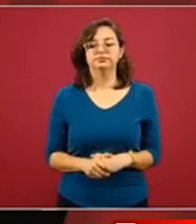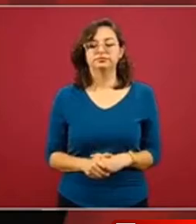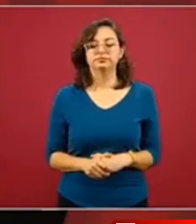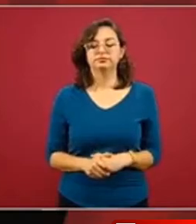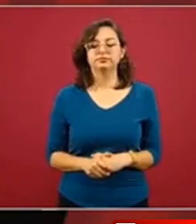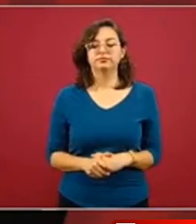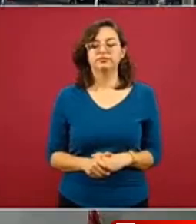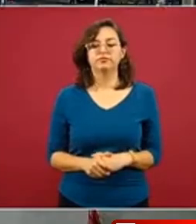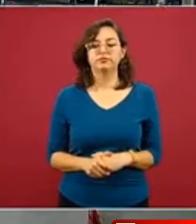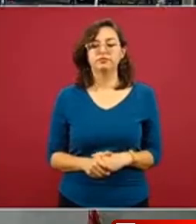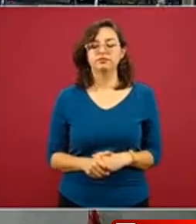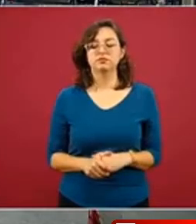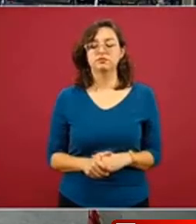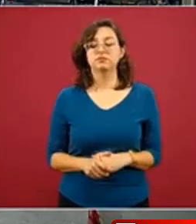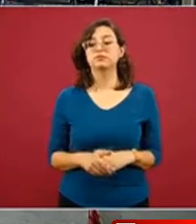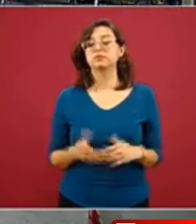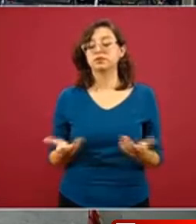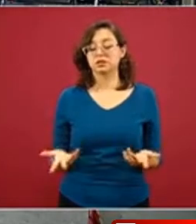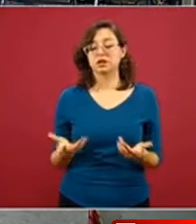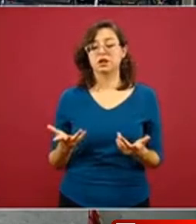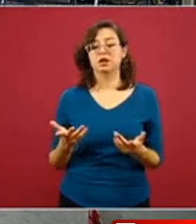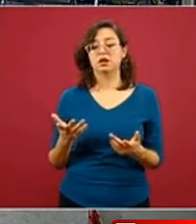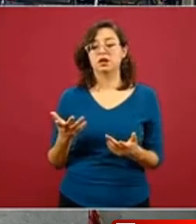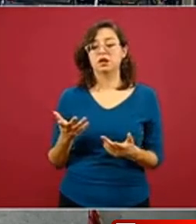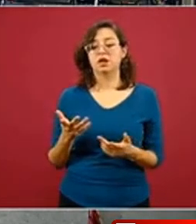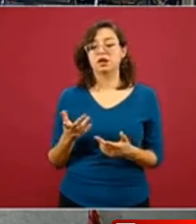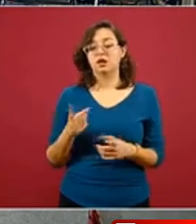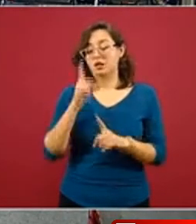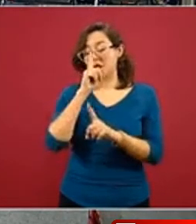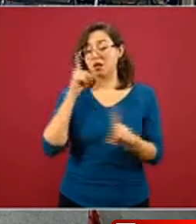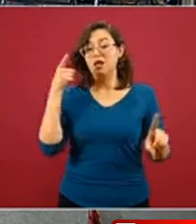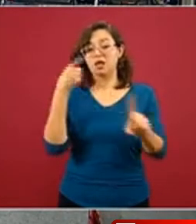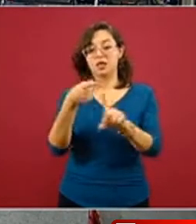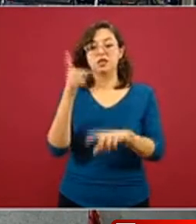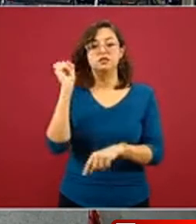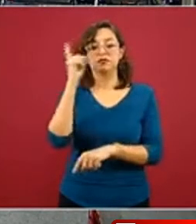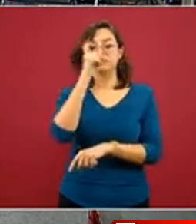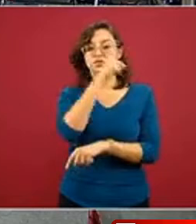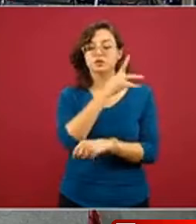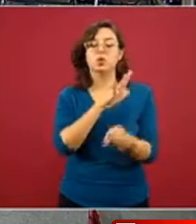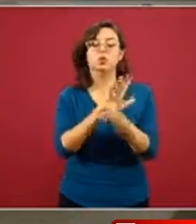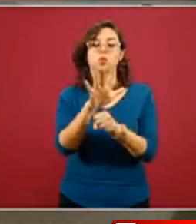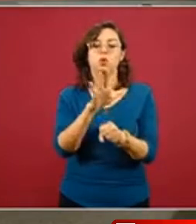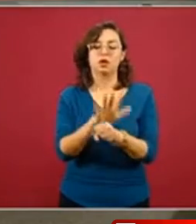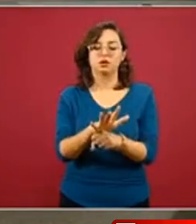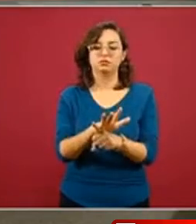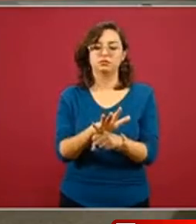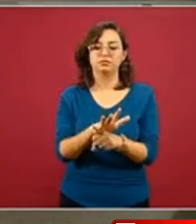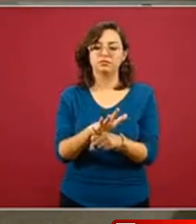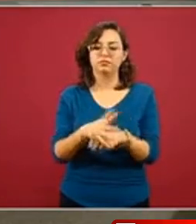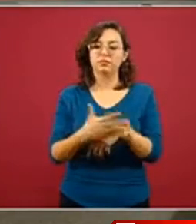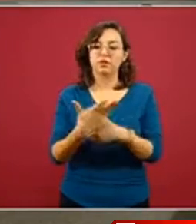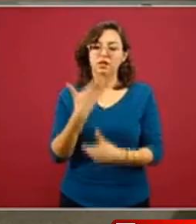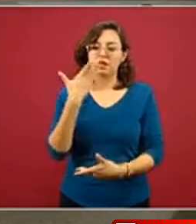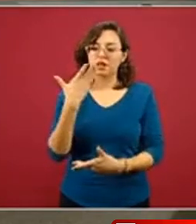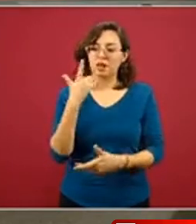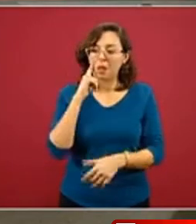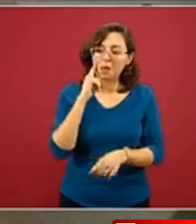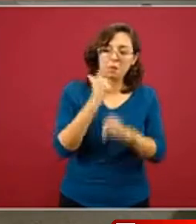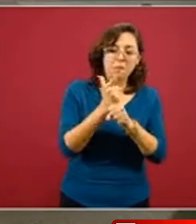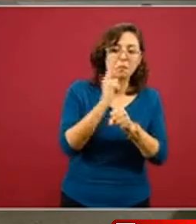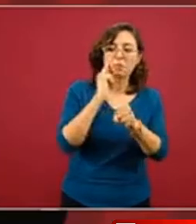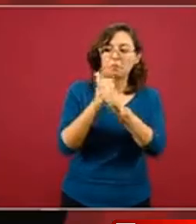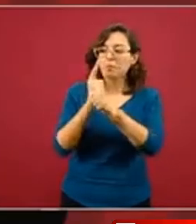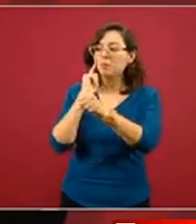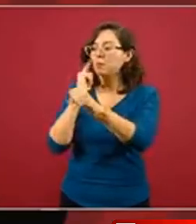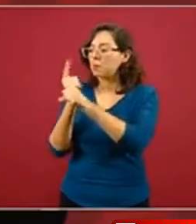Y a eso voy, que es el centro de su pregunta. Uno de los retos es diversificar la provisión de servicios diagnósticos